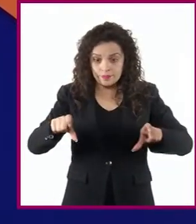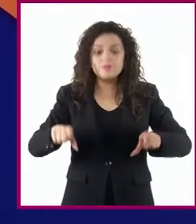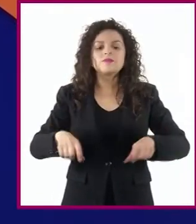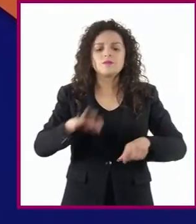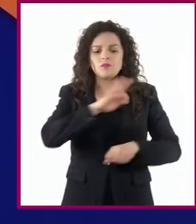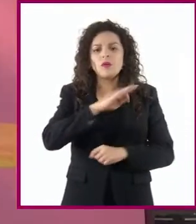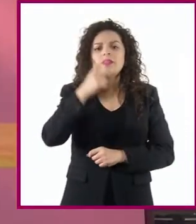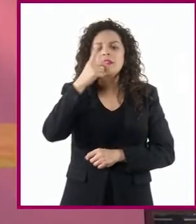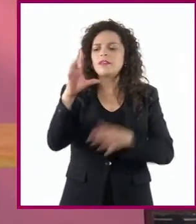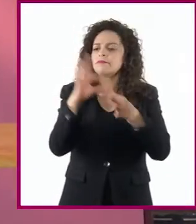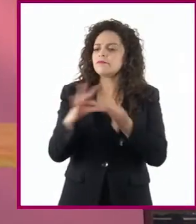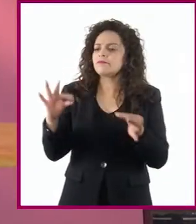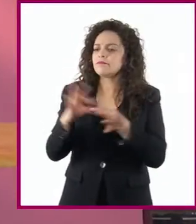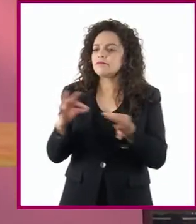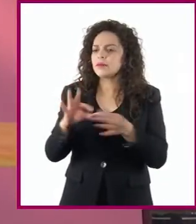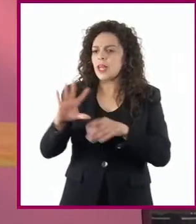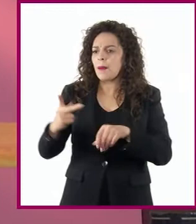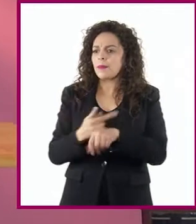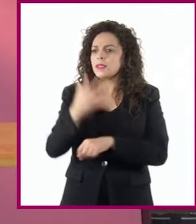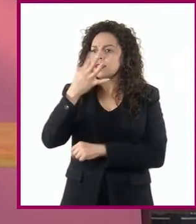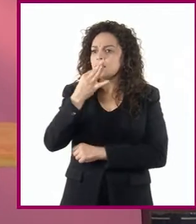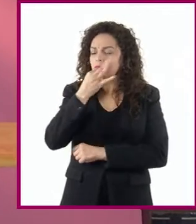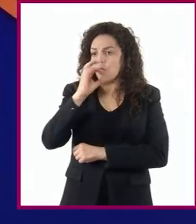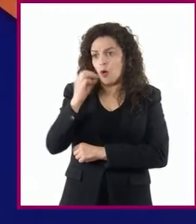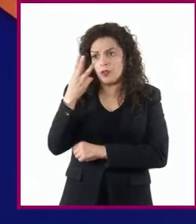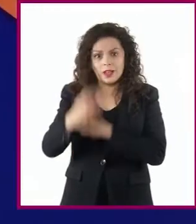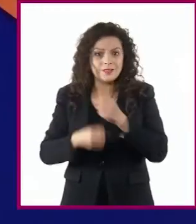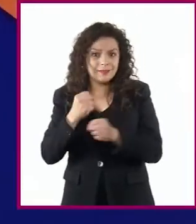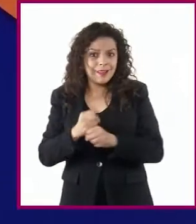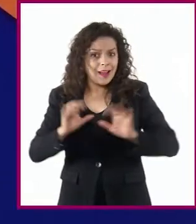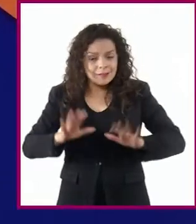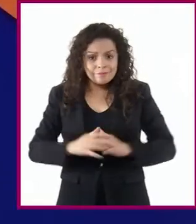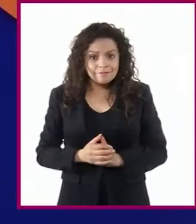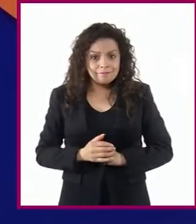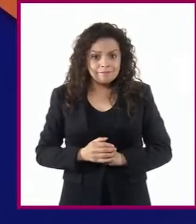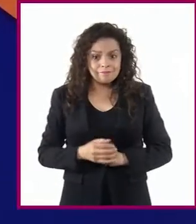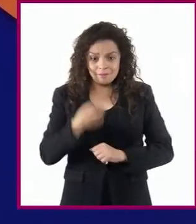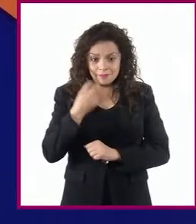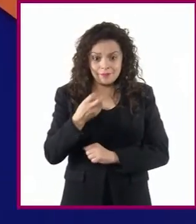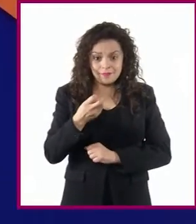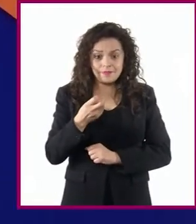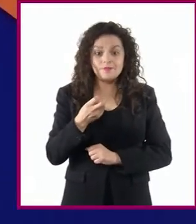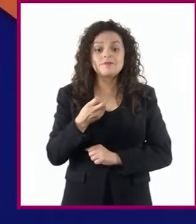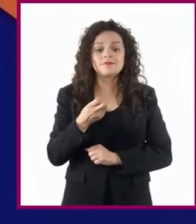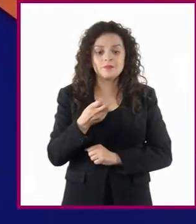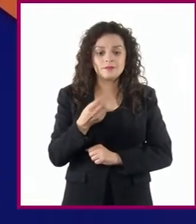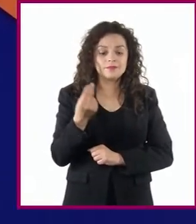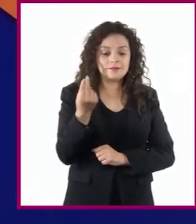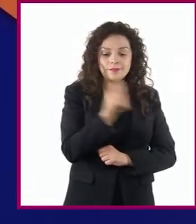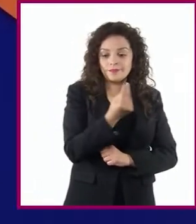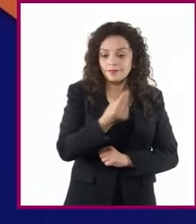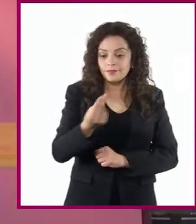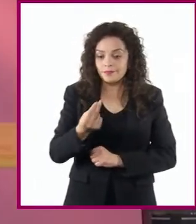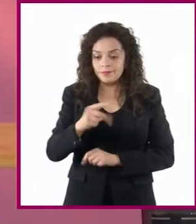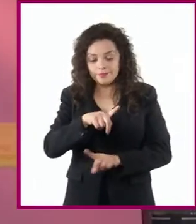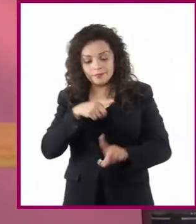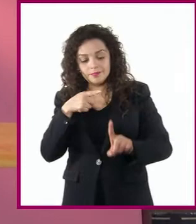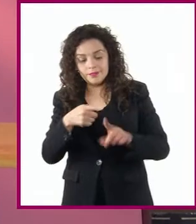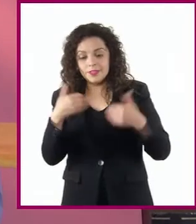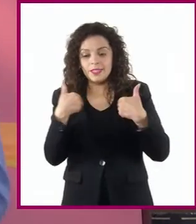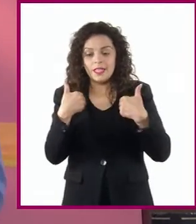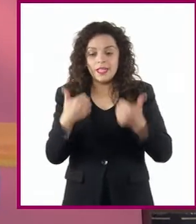espectador que han pasado 5 minutos o 3 años. Y esto proporciona los referentes necesarios para entender